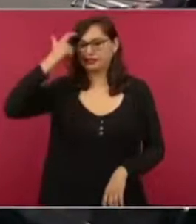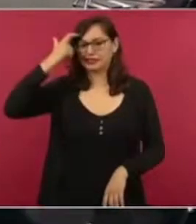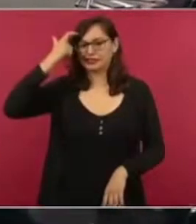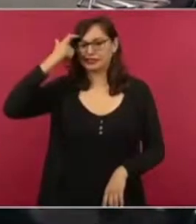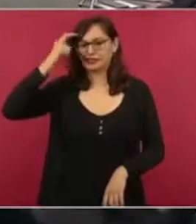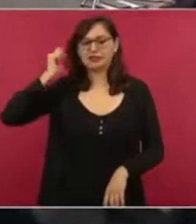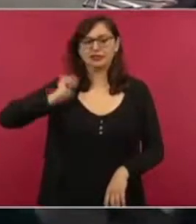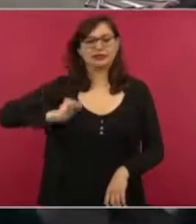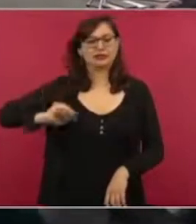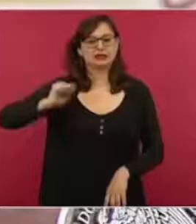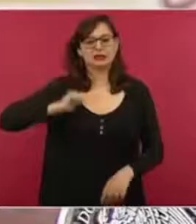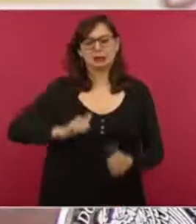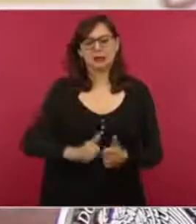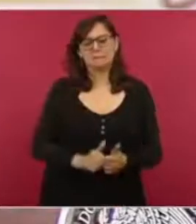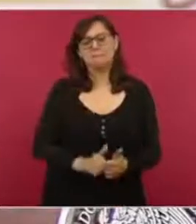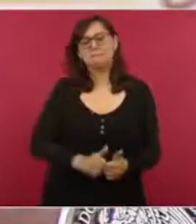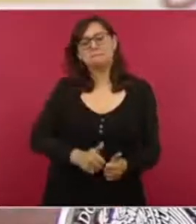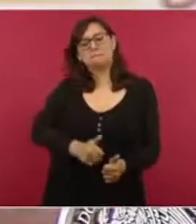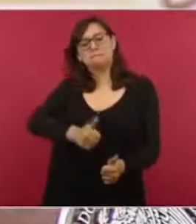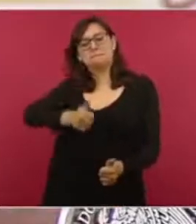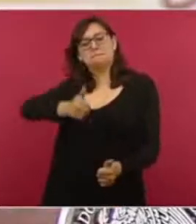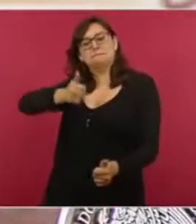de mucho atraso.